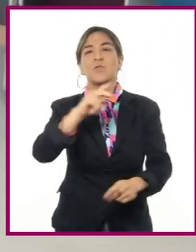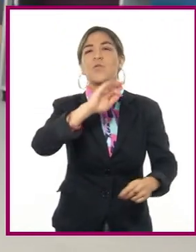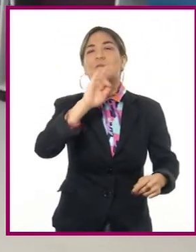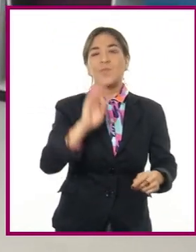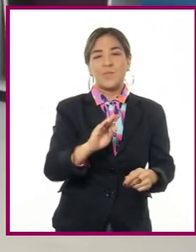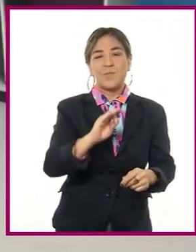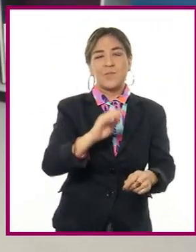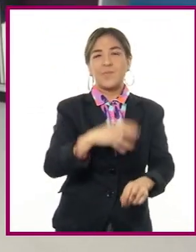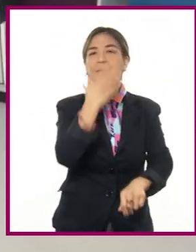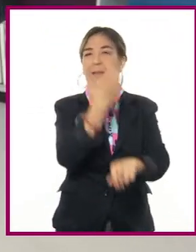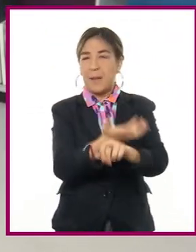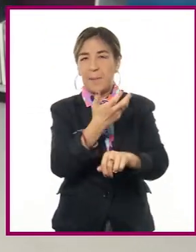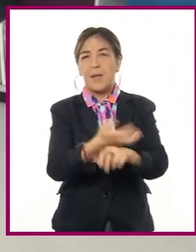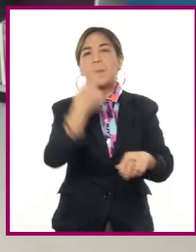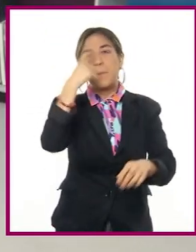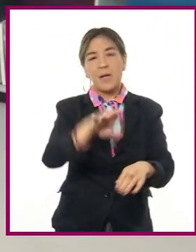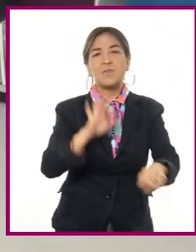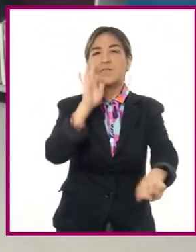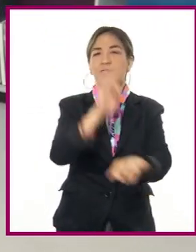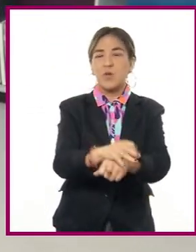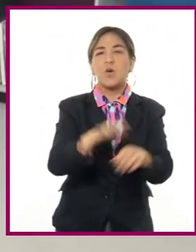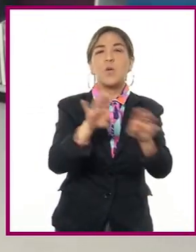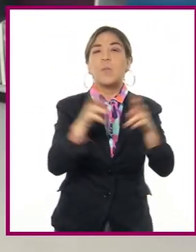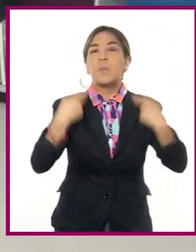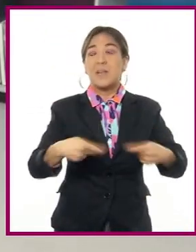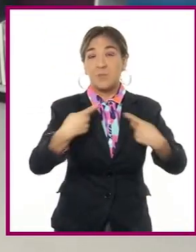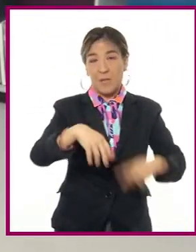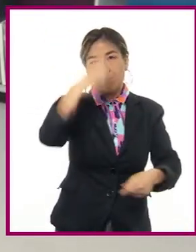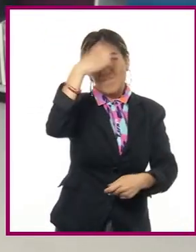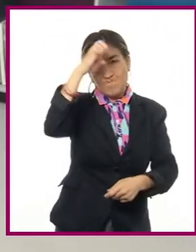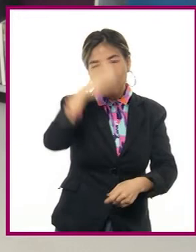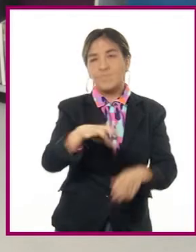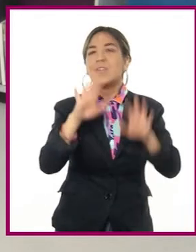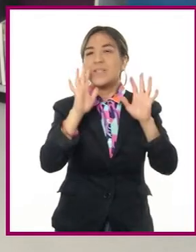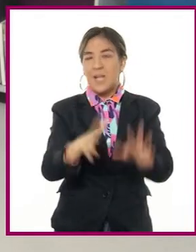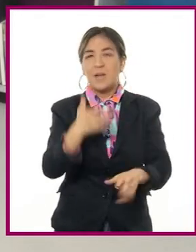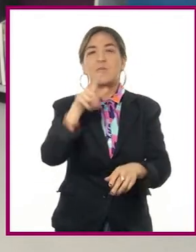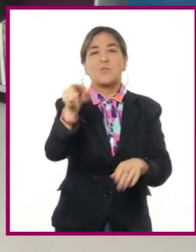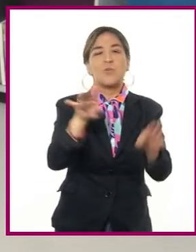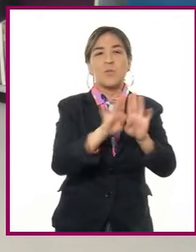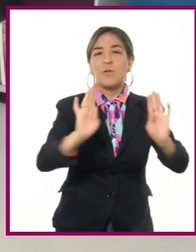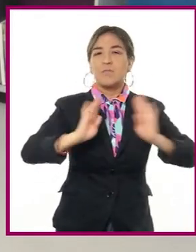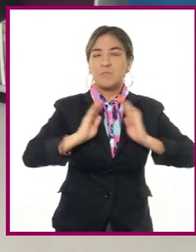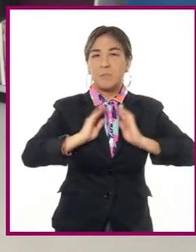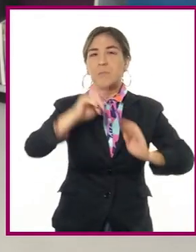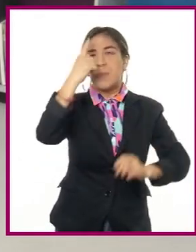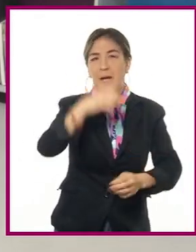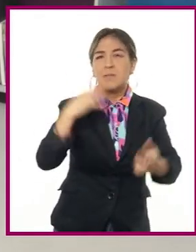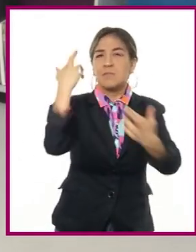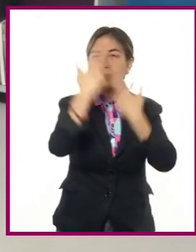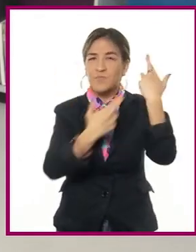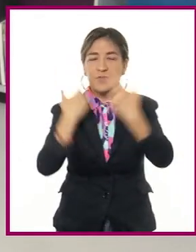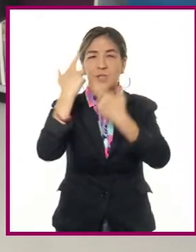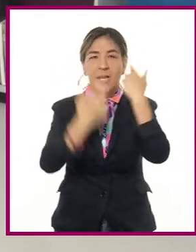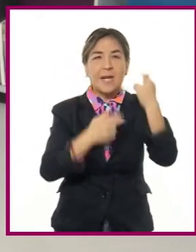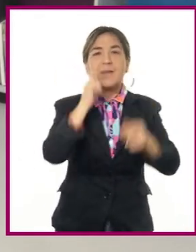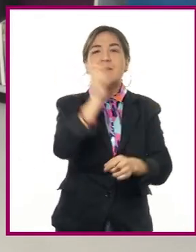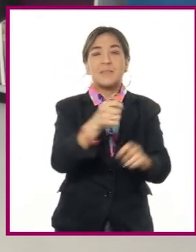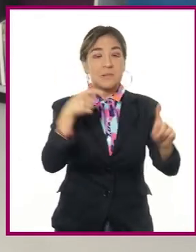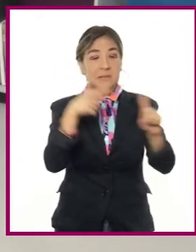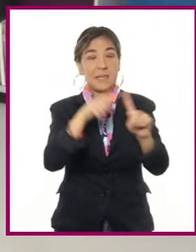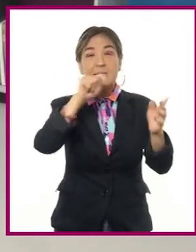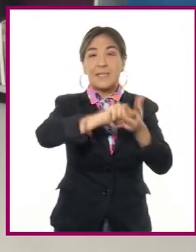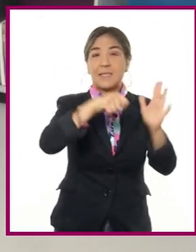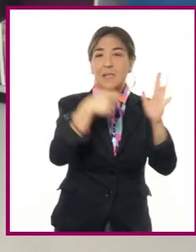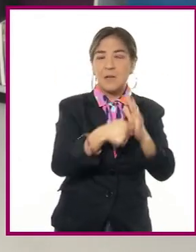Conjunta, integrada por expertos militares de México y Estados Unidos, con el objetivo de examinar desde un punto de vista